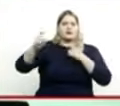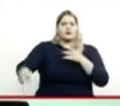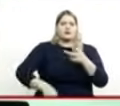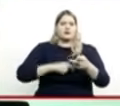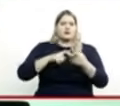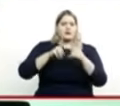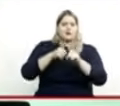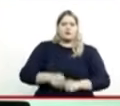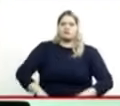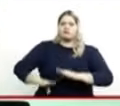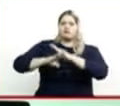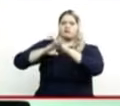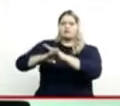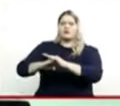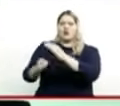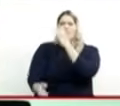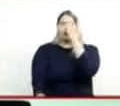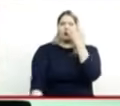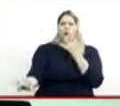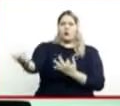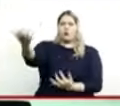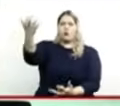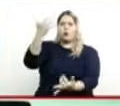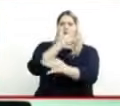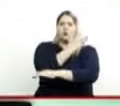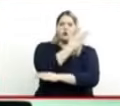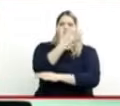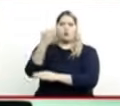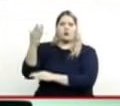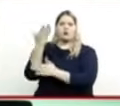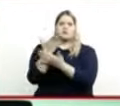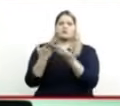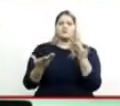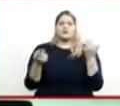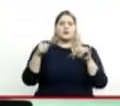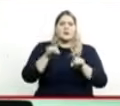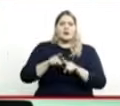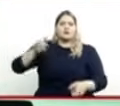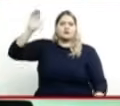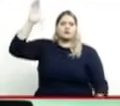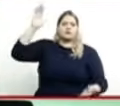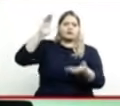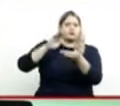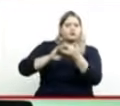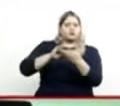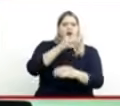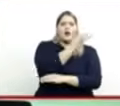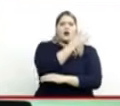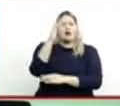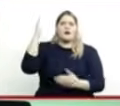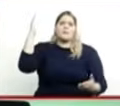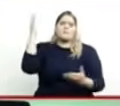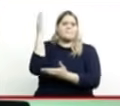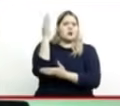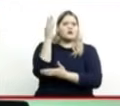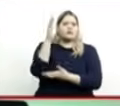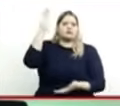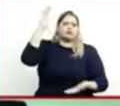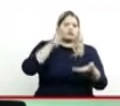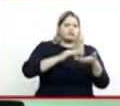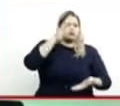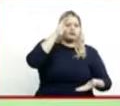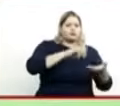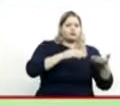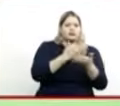los incendios forestales. Se redujo la tasa de deforestación y se aprobó la ley de transacciones de